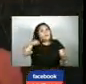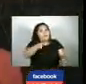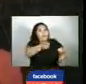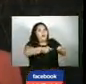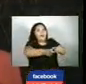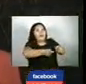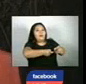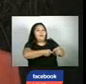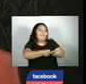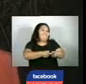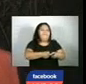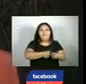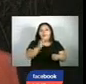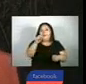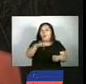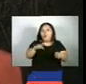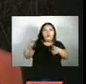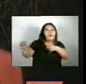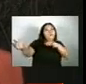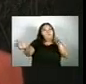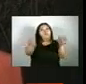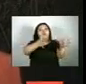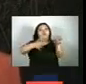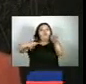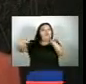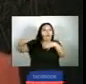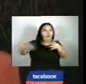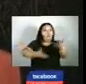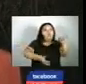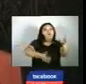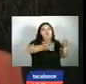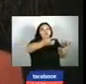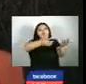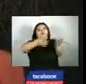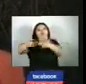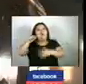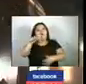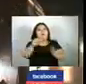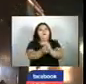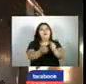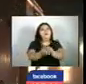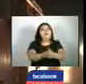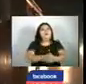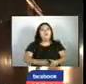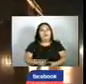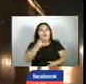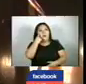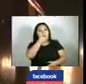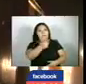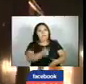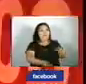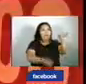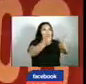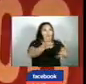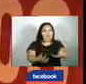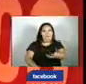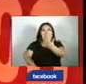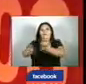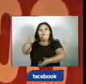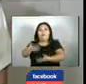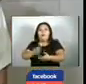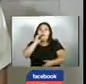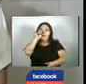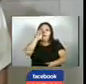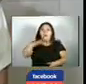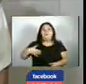lamentablemente hoy hubo viento y se les descontroló al parecer y ha provocado esto. Ante el incremento de incendios, el ministro